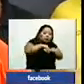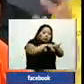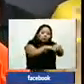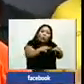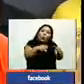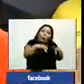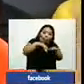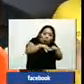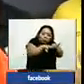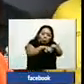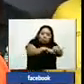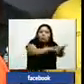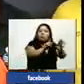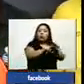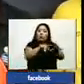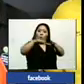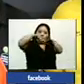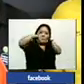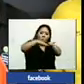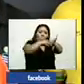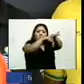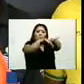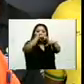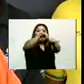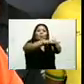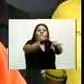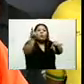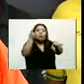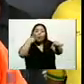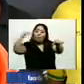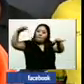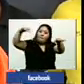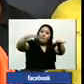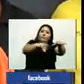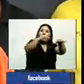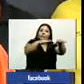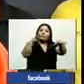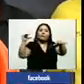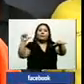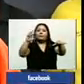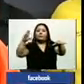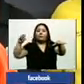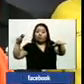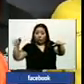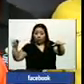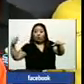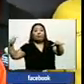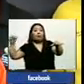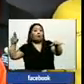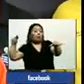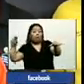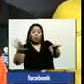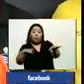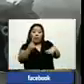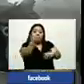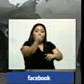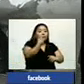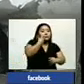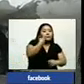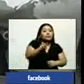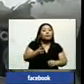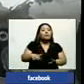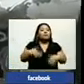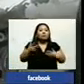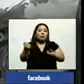pequeño, bueno, no es un río pequeño, pero es un río que es afluente del embalse del Cerrón Grande. No teníamos cobertura en eso.